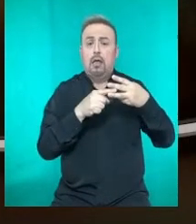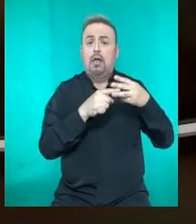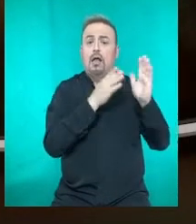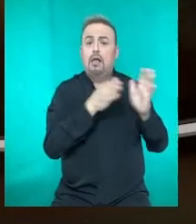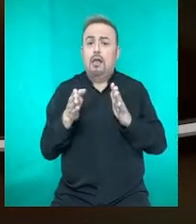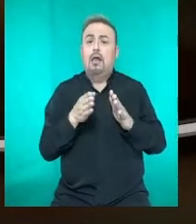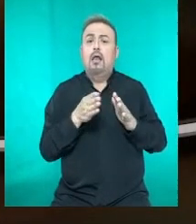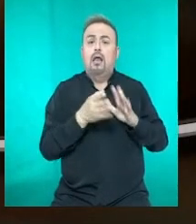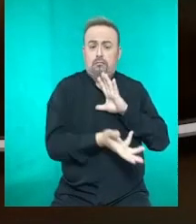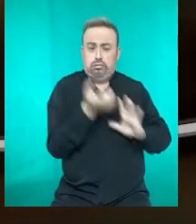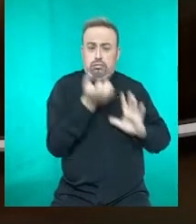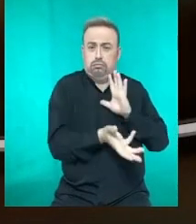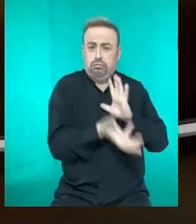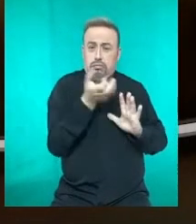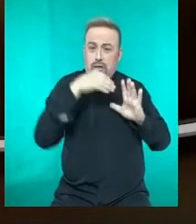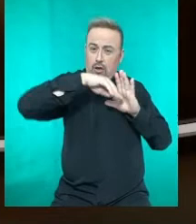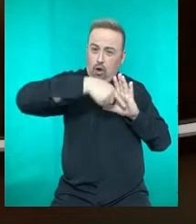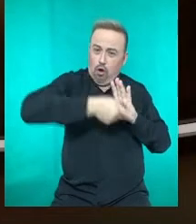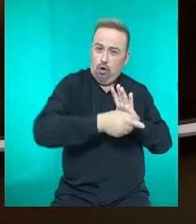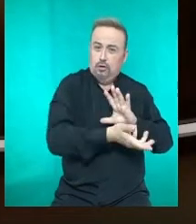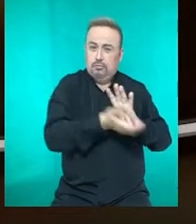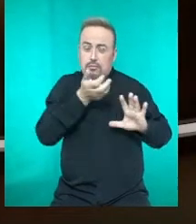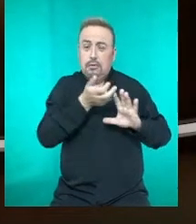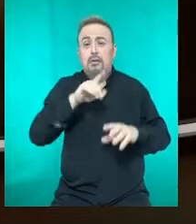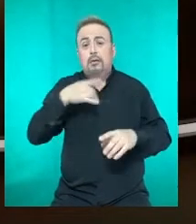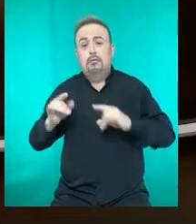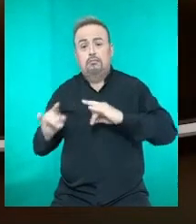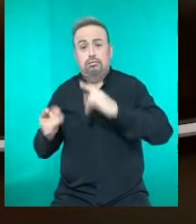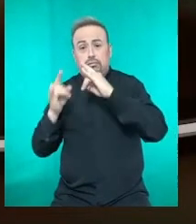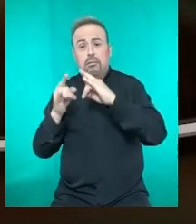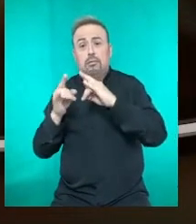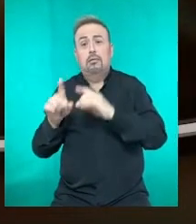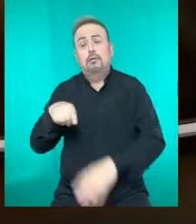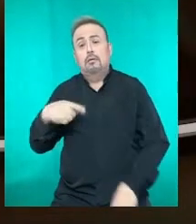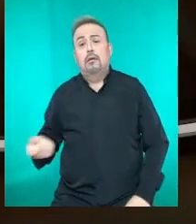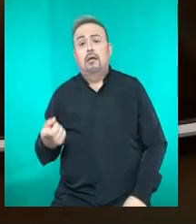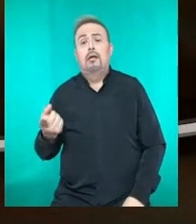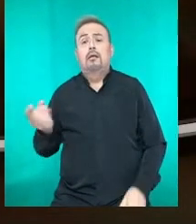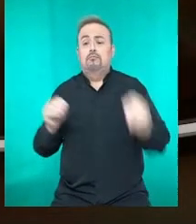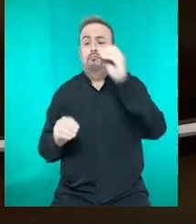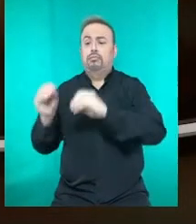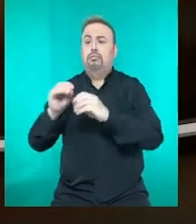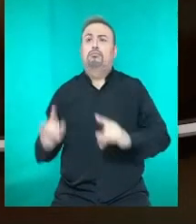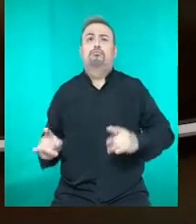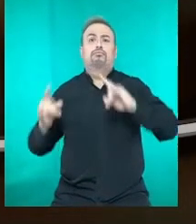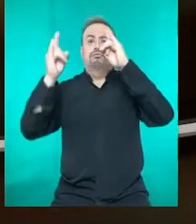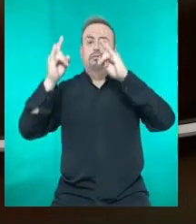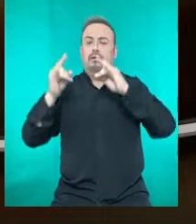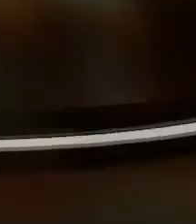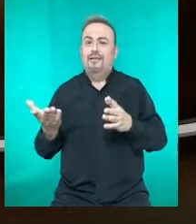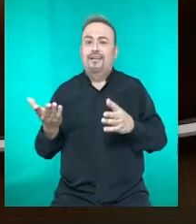obras civiles, vinculadas obviamente a la edificación y construcción, y el montaje e infraestructura. A la hora de pensar en